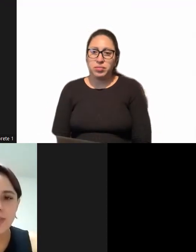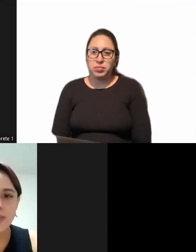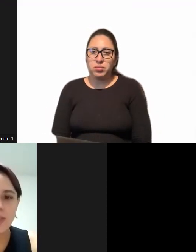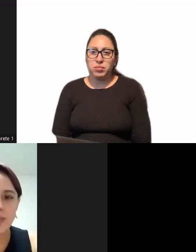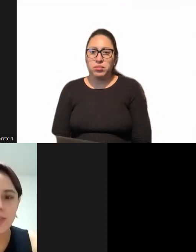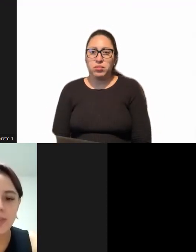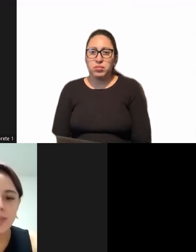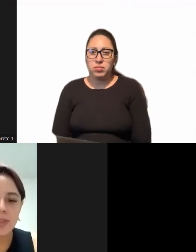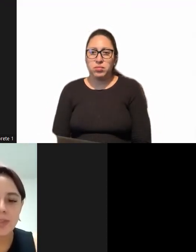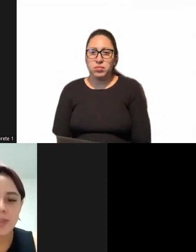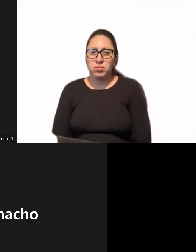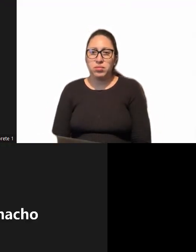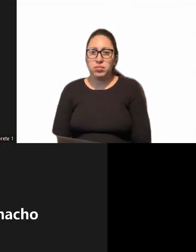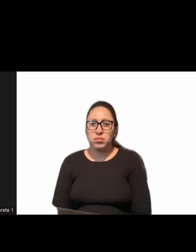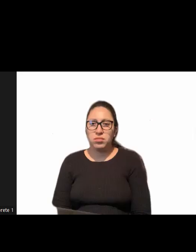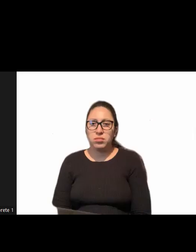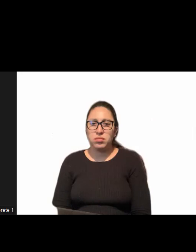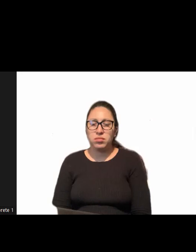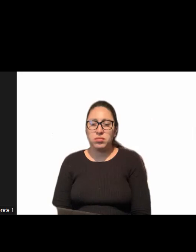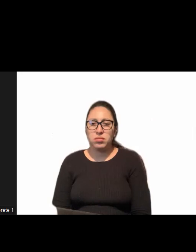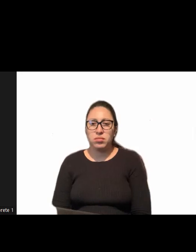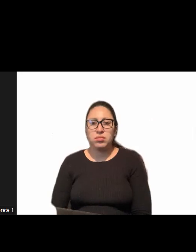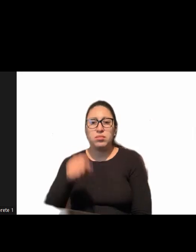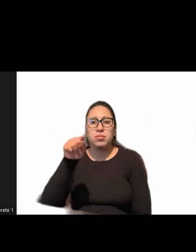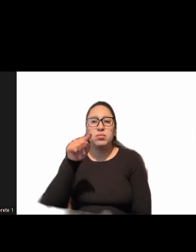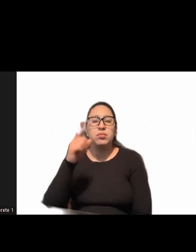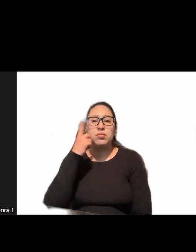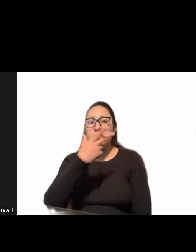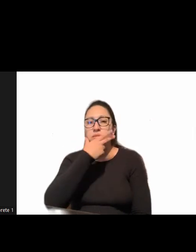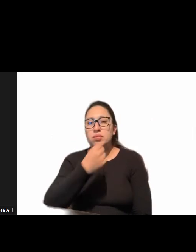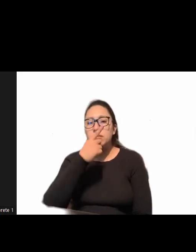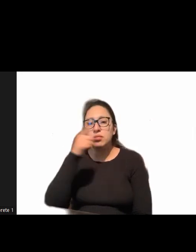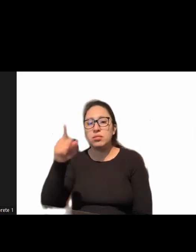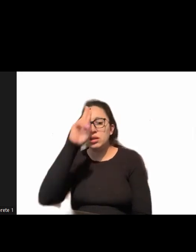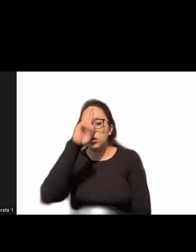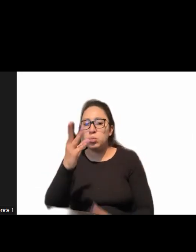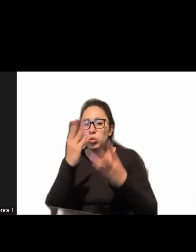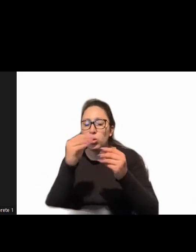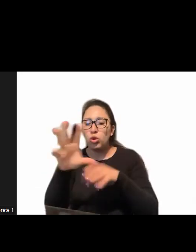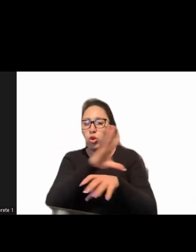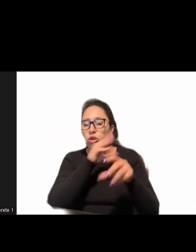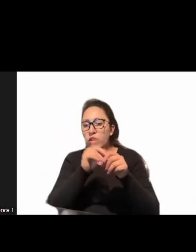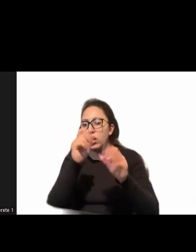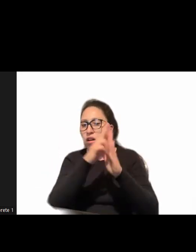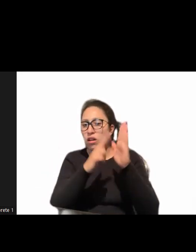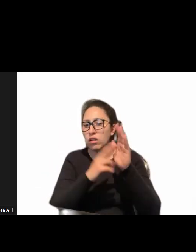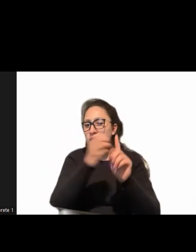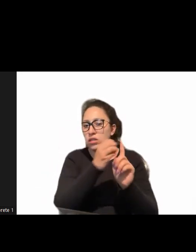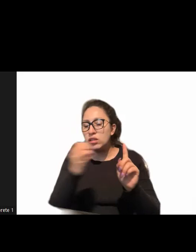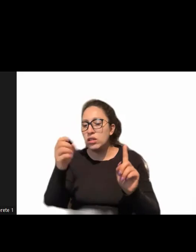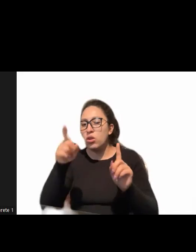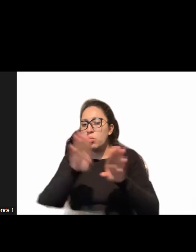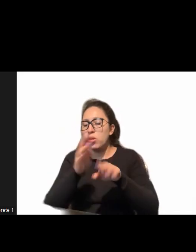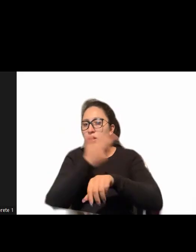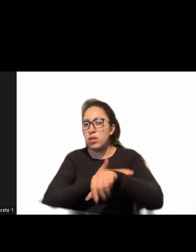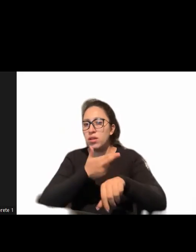referí y lo que el diputado dice que él respeta mucho, que son las formalidades de los procedimientos. De inicio, debía